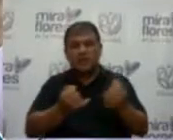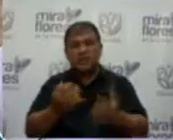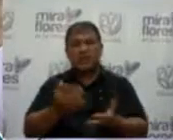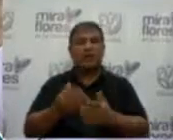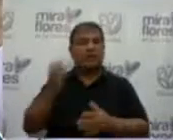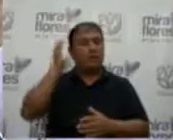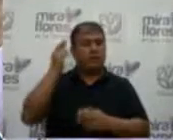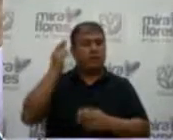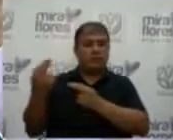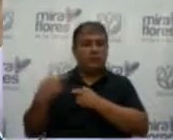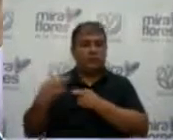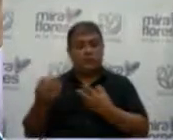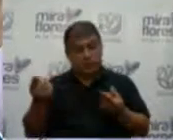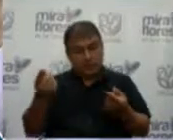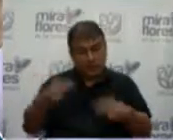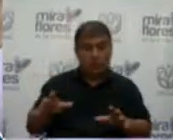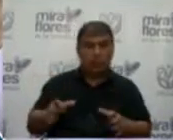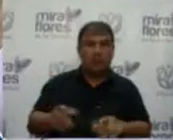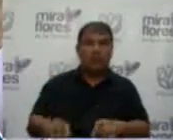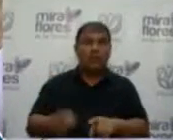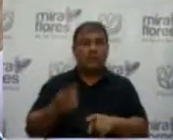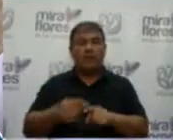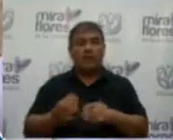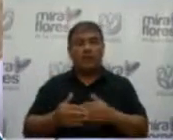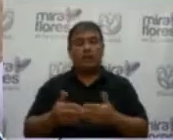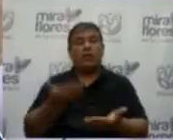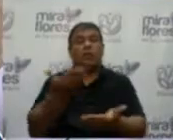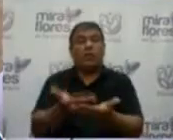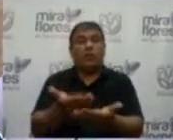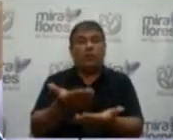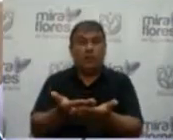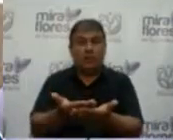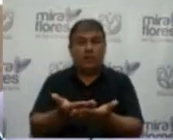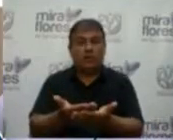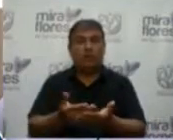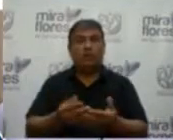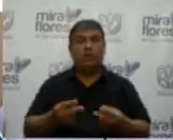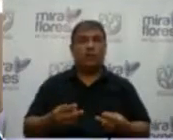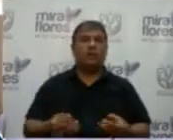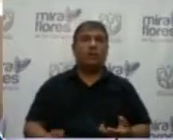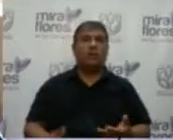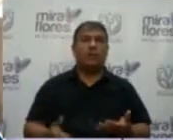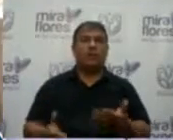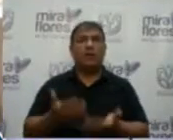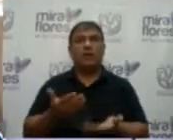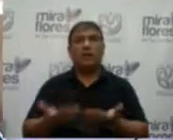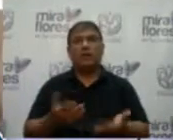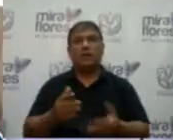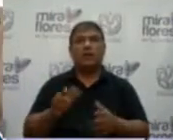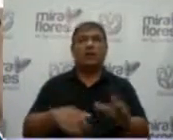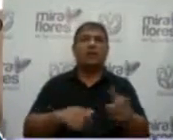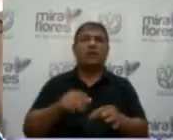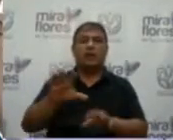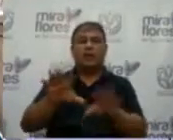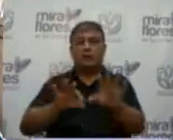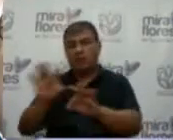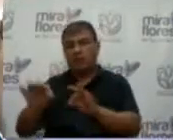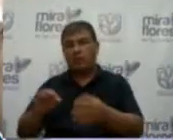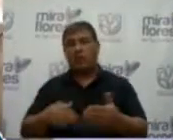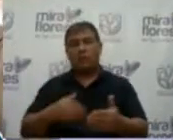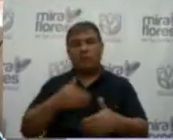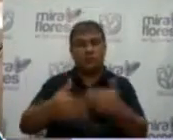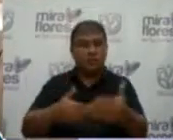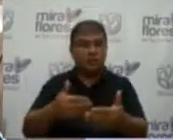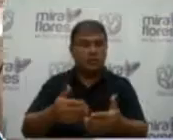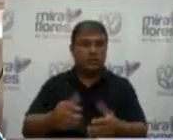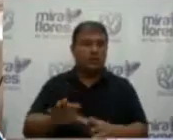Miraflores, según lo que se está acordando, para después proponerlo y licitar un proceso de selección para poder ejecutar este